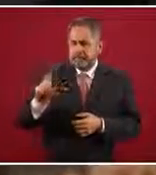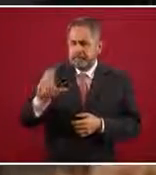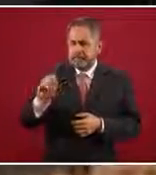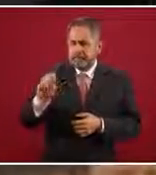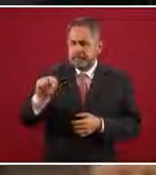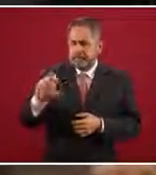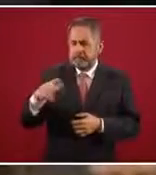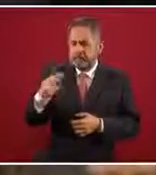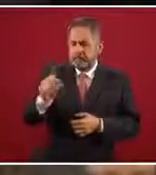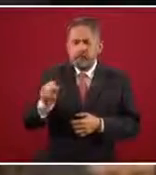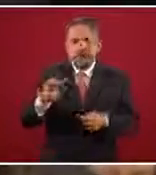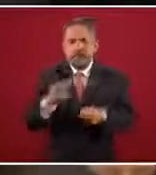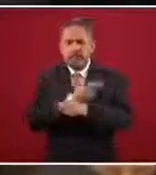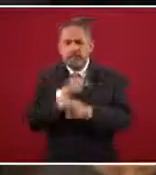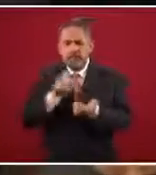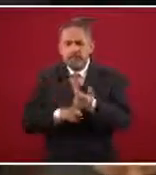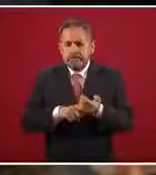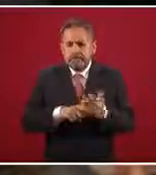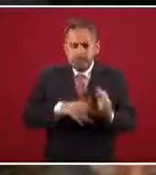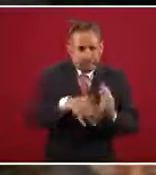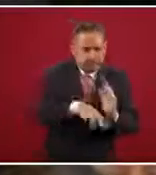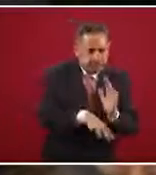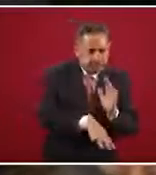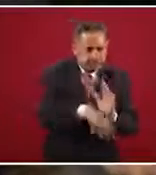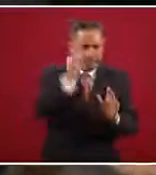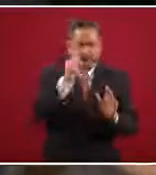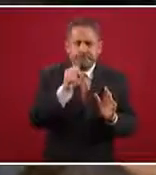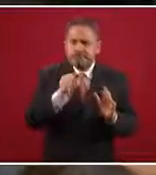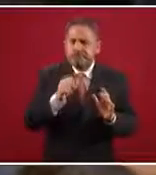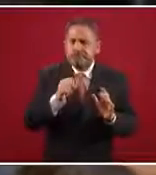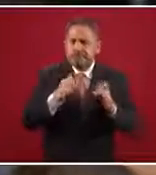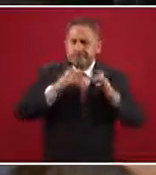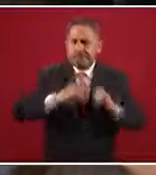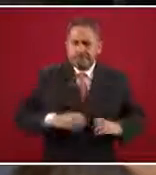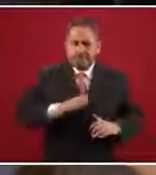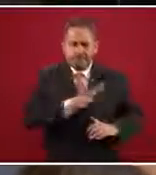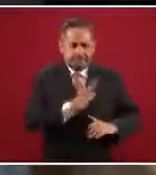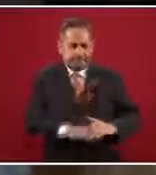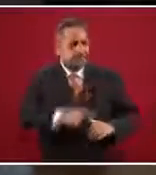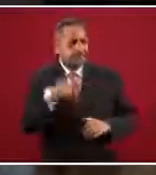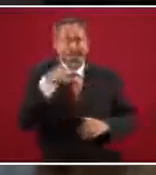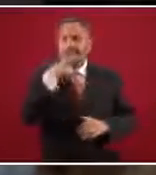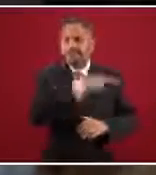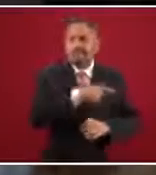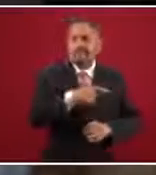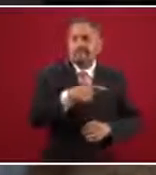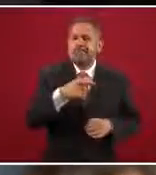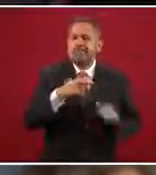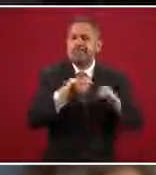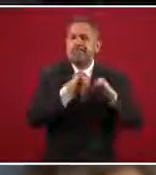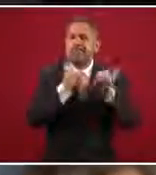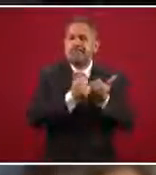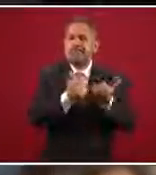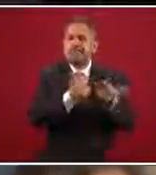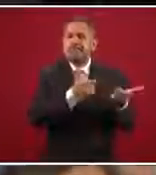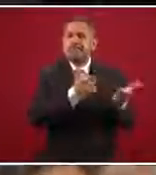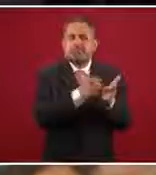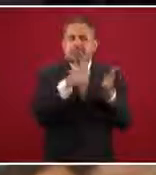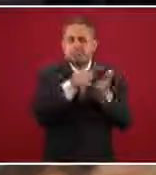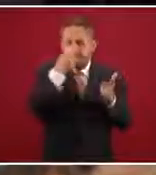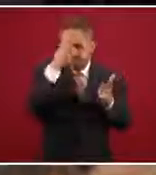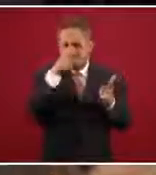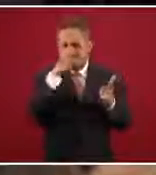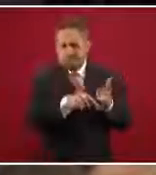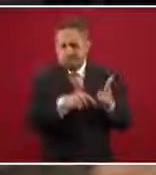va el rescate de los mineros que pues que grupo méxico a este pues provocó también